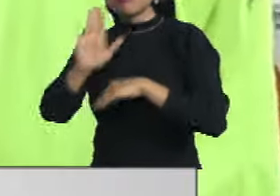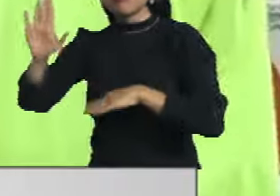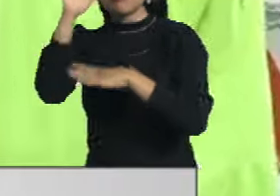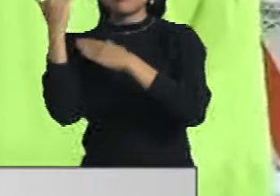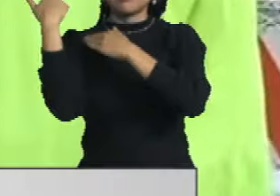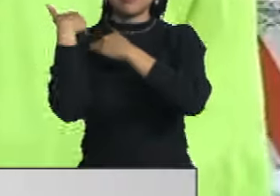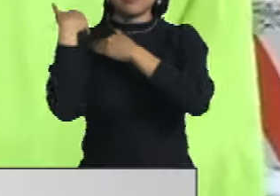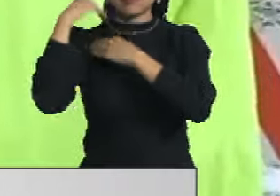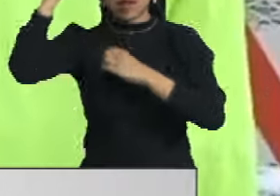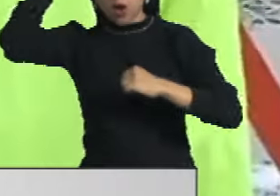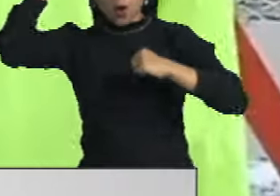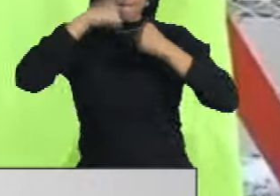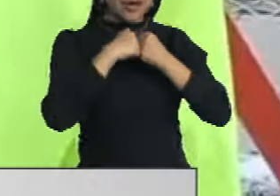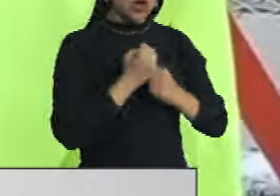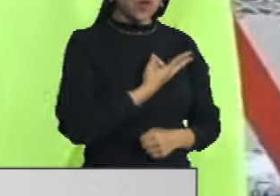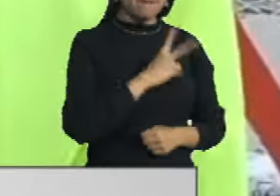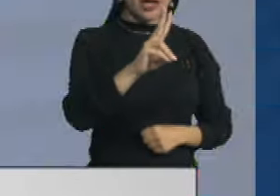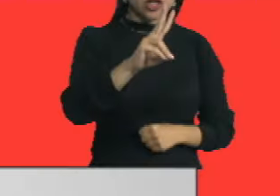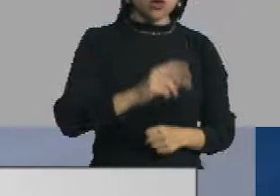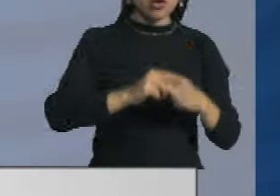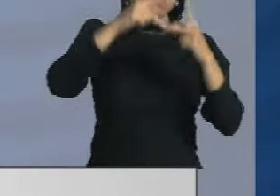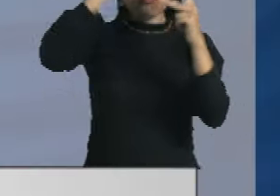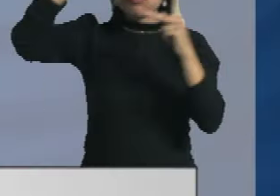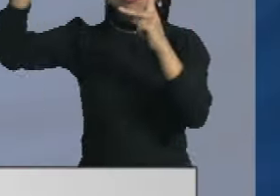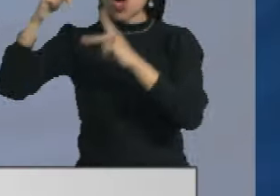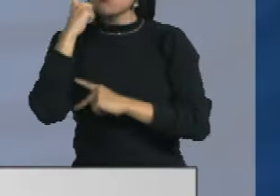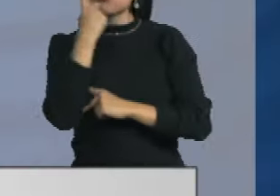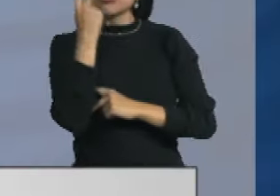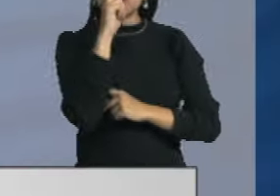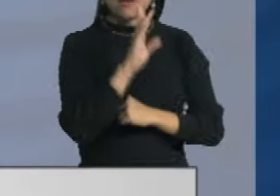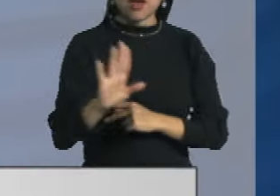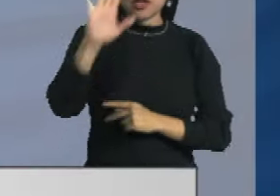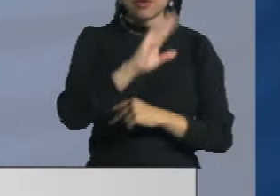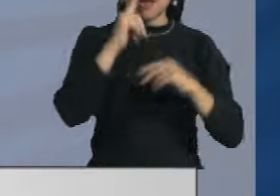policía Valle logró la captura de alias Junior, integrante del